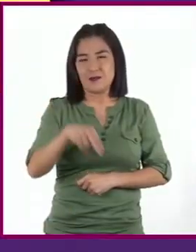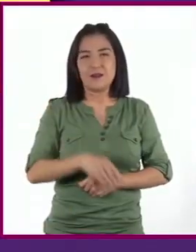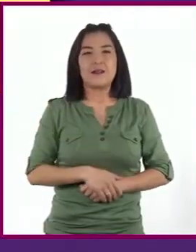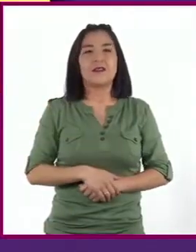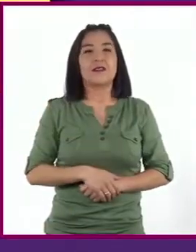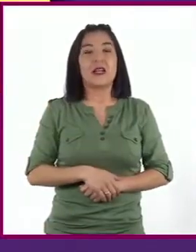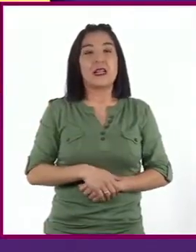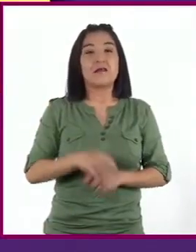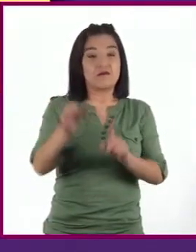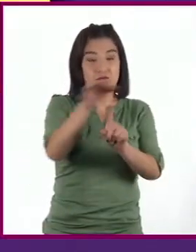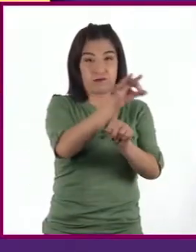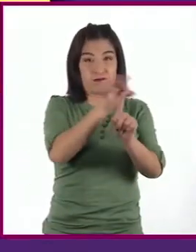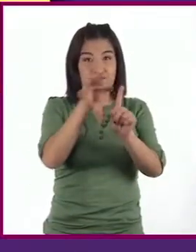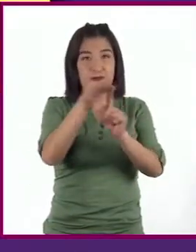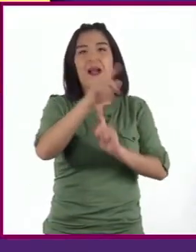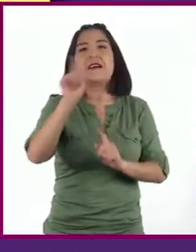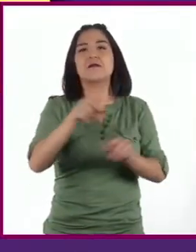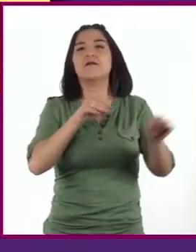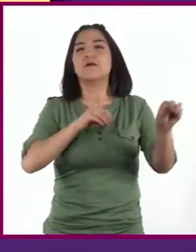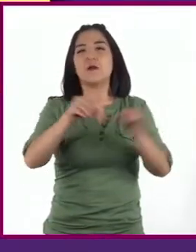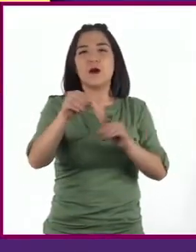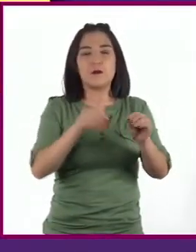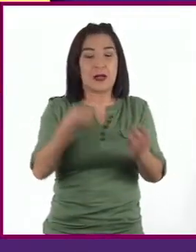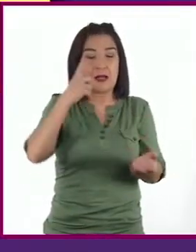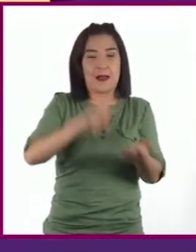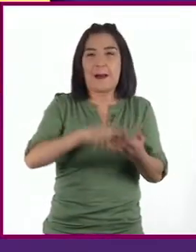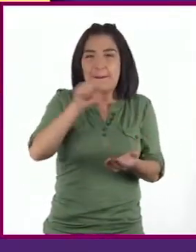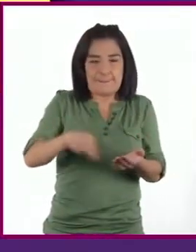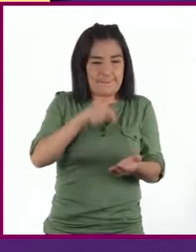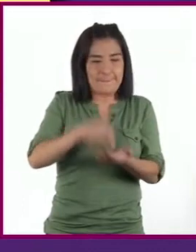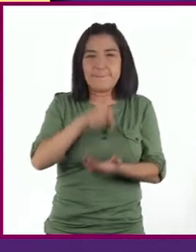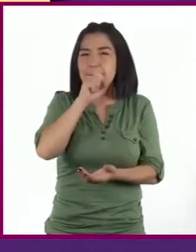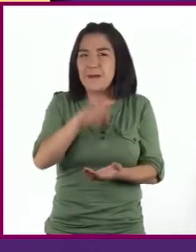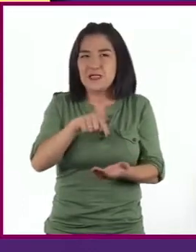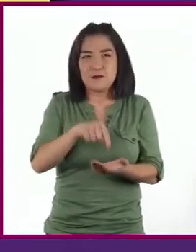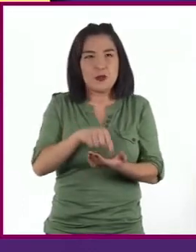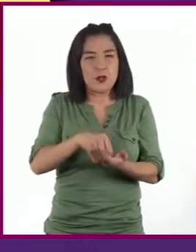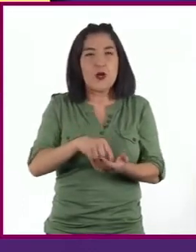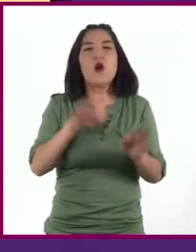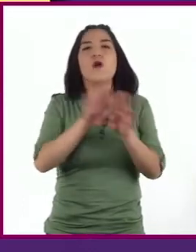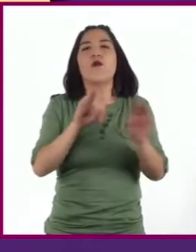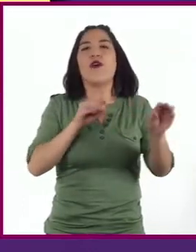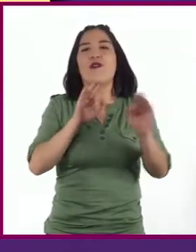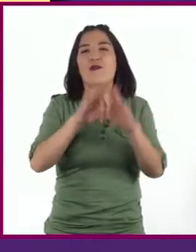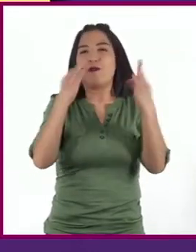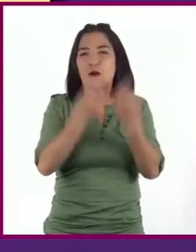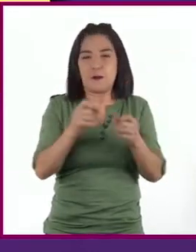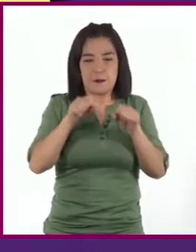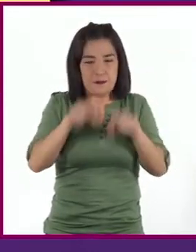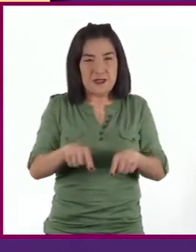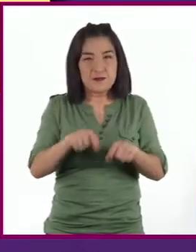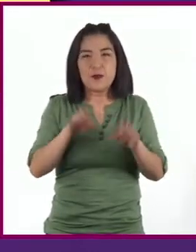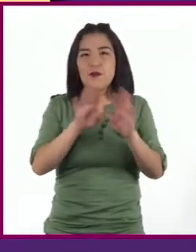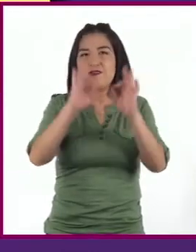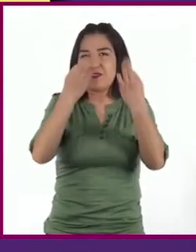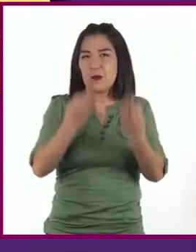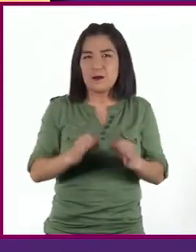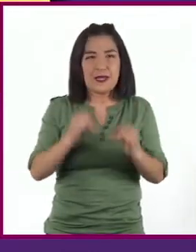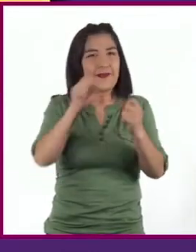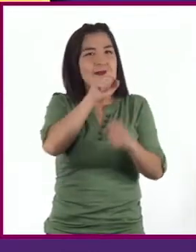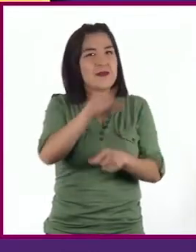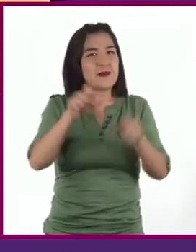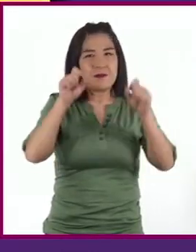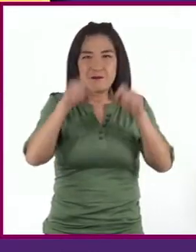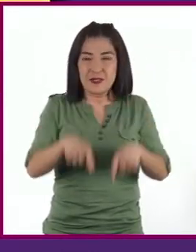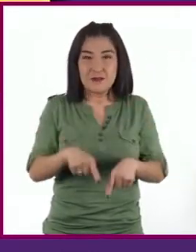La rotación es un movimiento alrededor de un punto que mantiene la forma y el tamaño de la figura original.